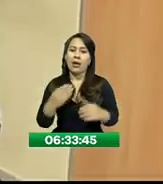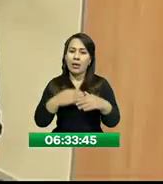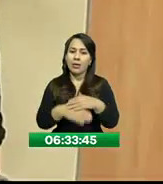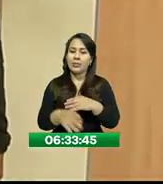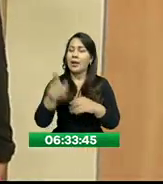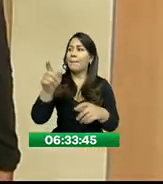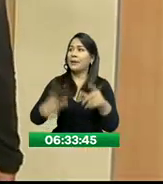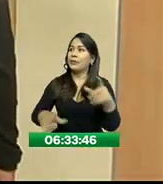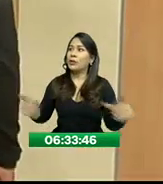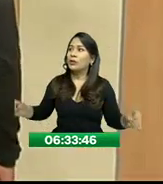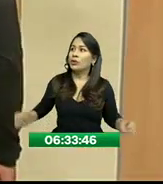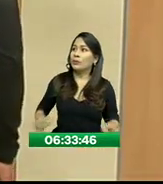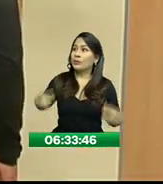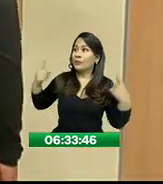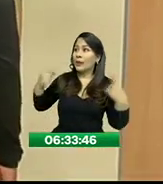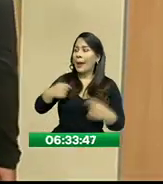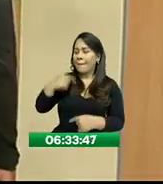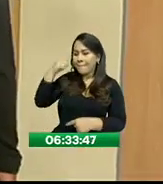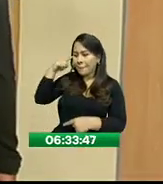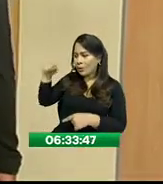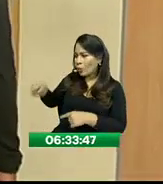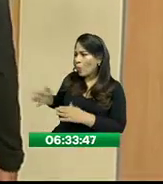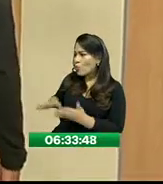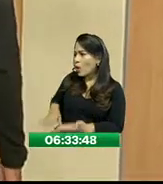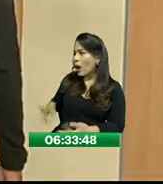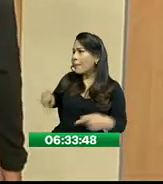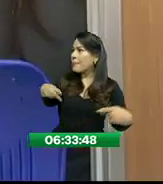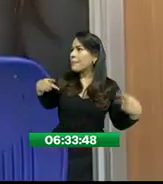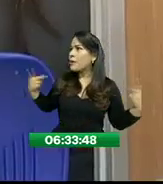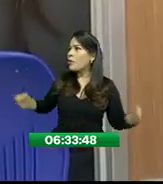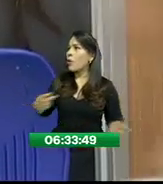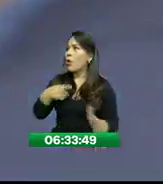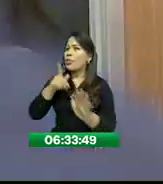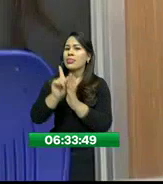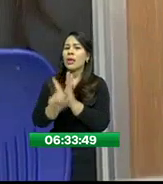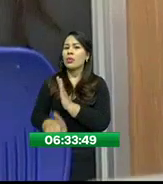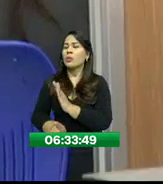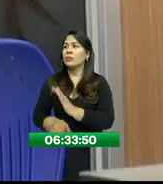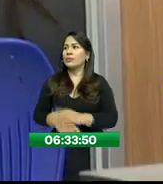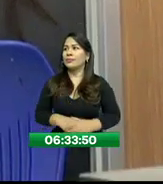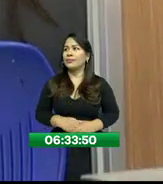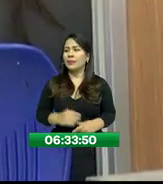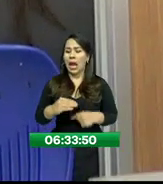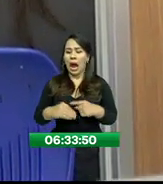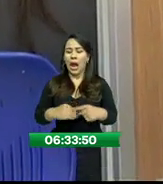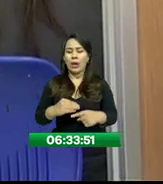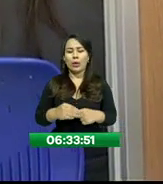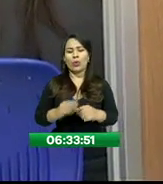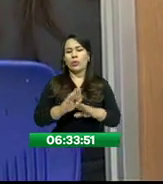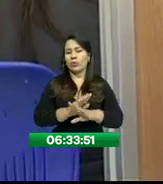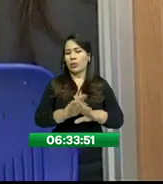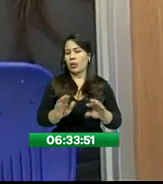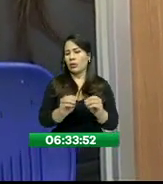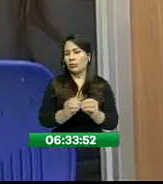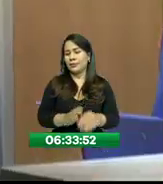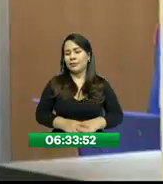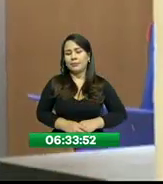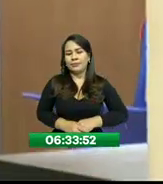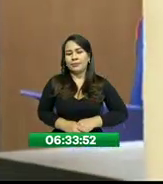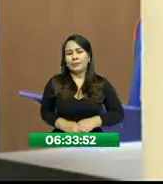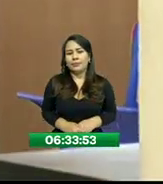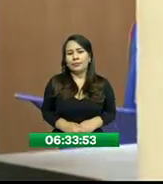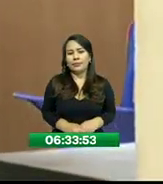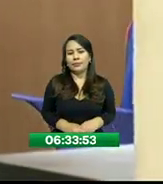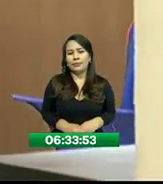y asombrado de que el joven que pensó había asesinado estaba vivo, aunque herido. Informó Adriana